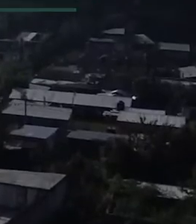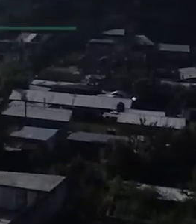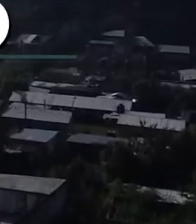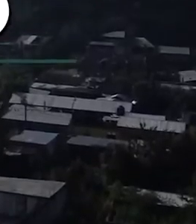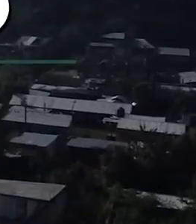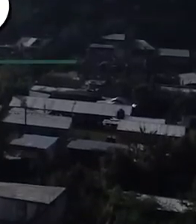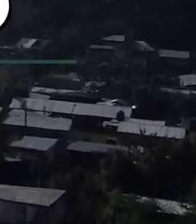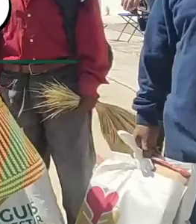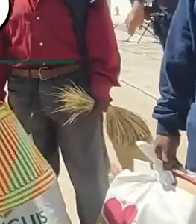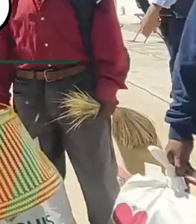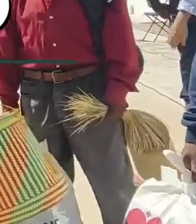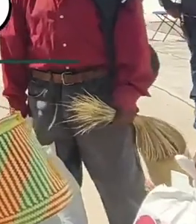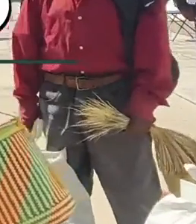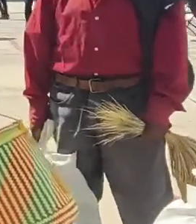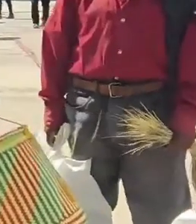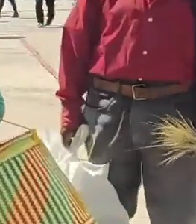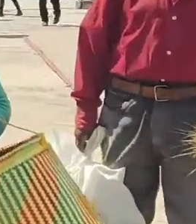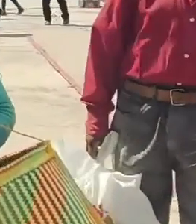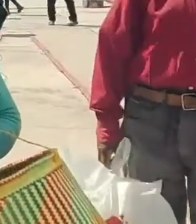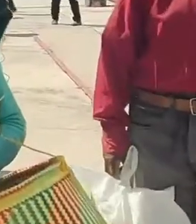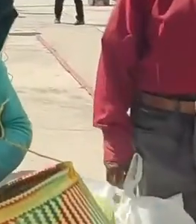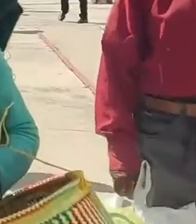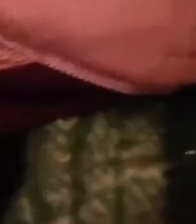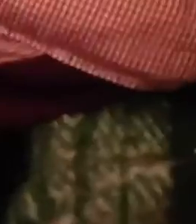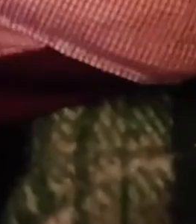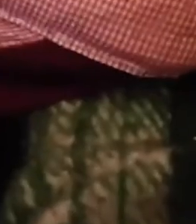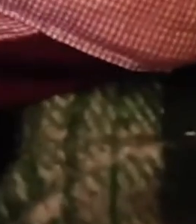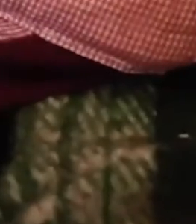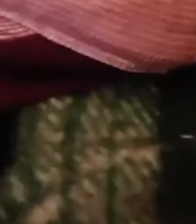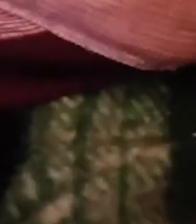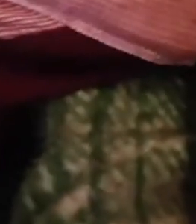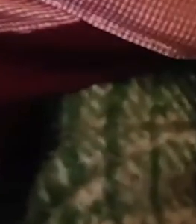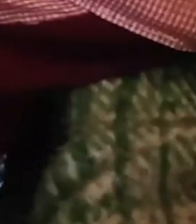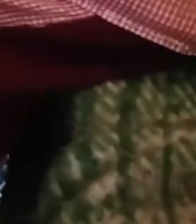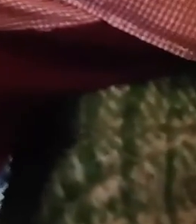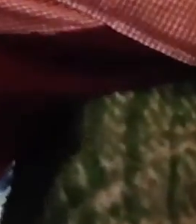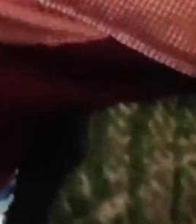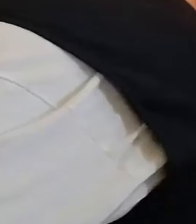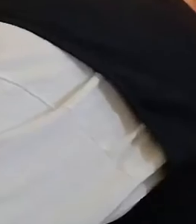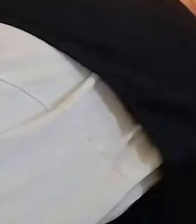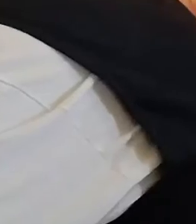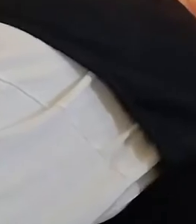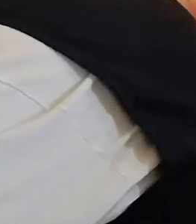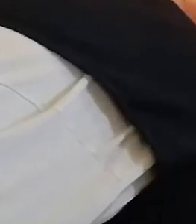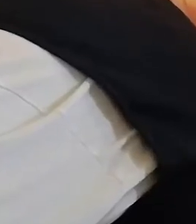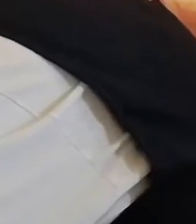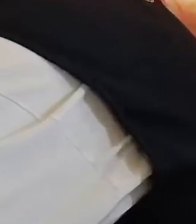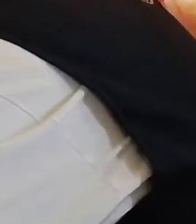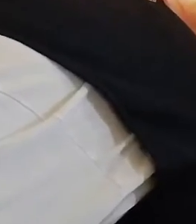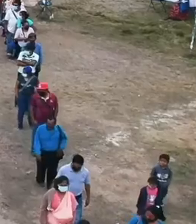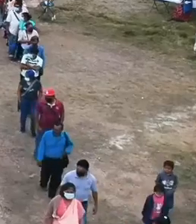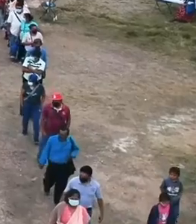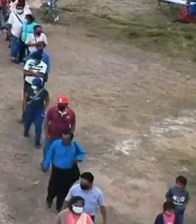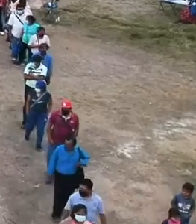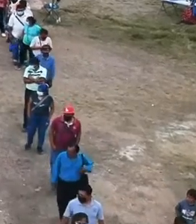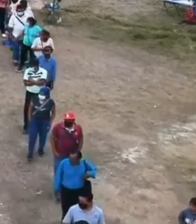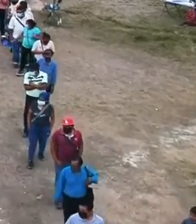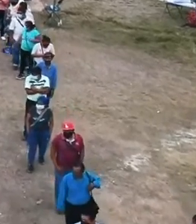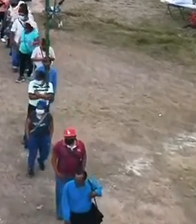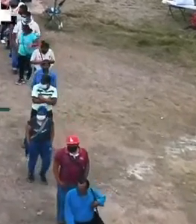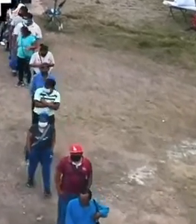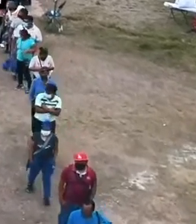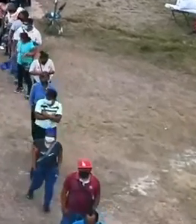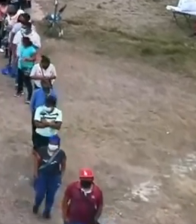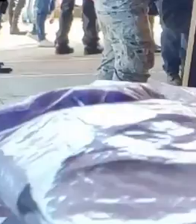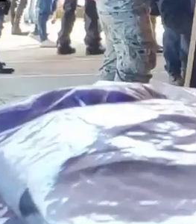Comenzamos en Guerrero, con el objetivo de hacer justicia y devolverle al pueblo lo que por derecho le corresponde. Ahí se benefició a